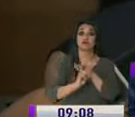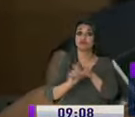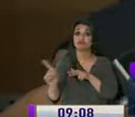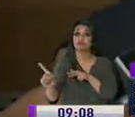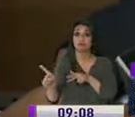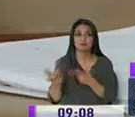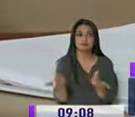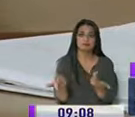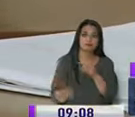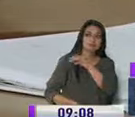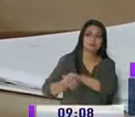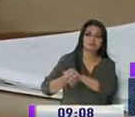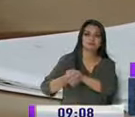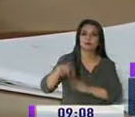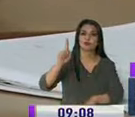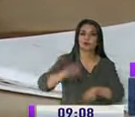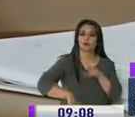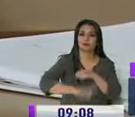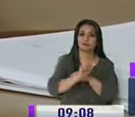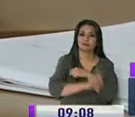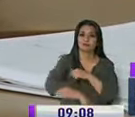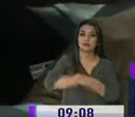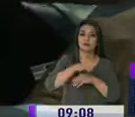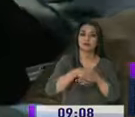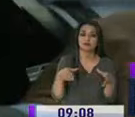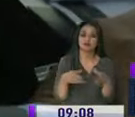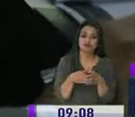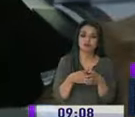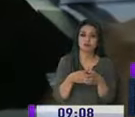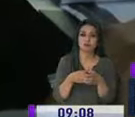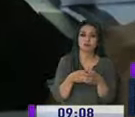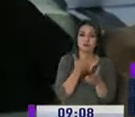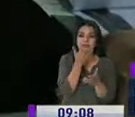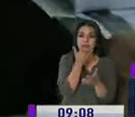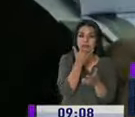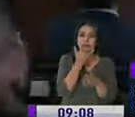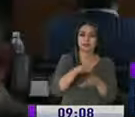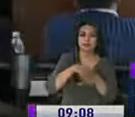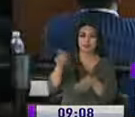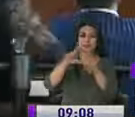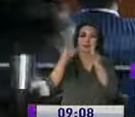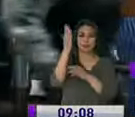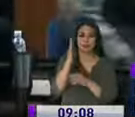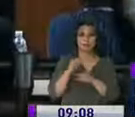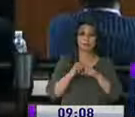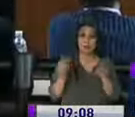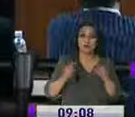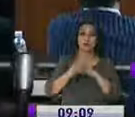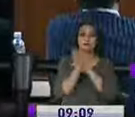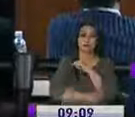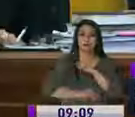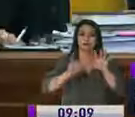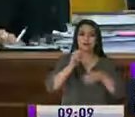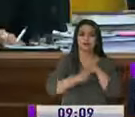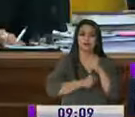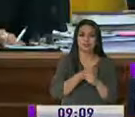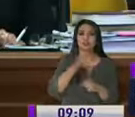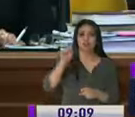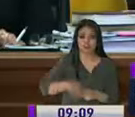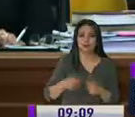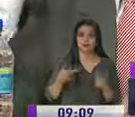sentenciado por el delito de asociación ilícita en el caso Odebrecht, quien sí fue condenado a 6 años de pena privativa de la libertad. Es el